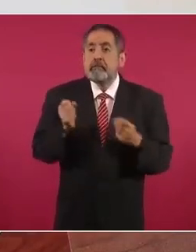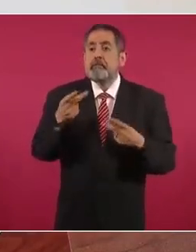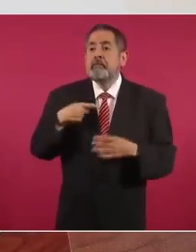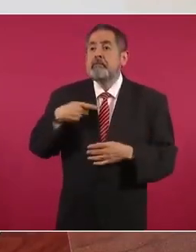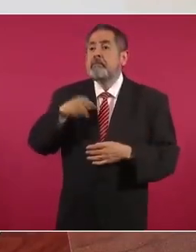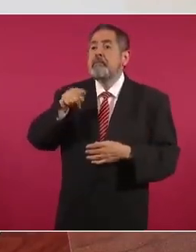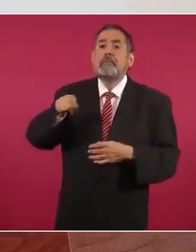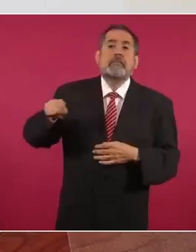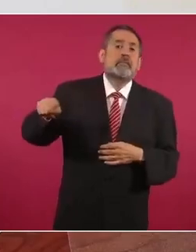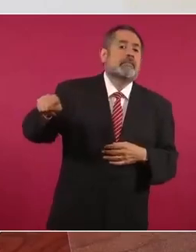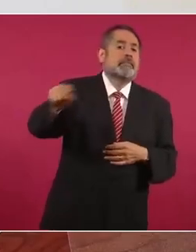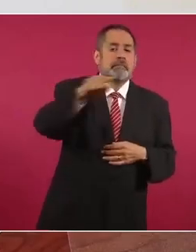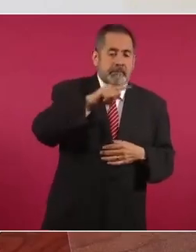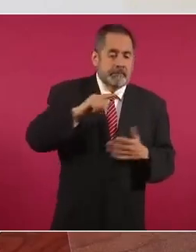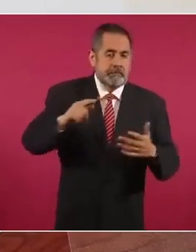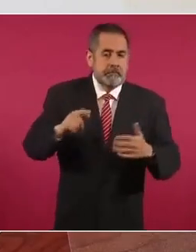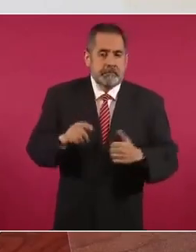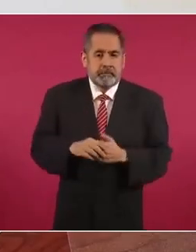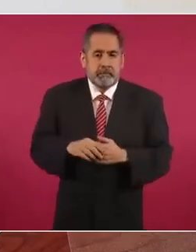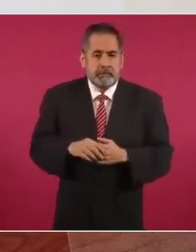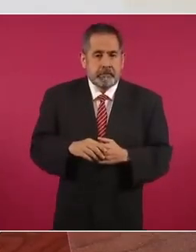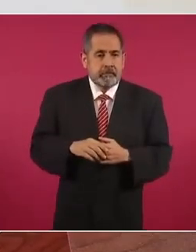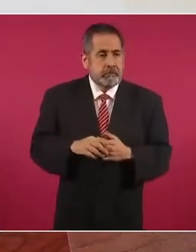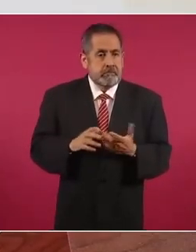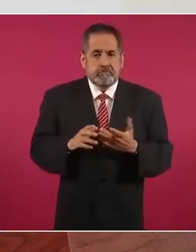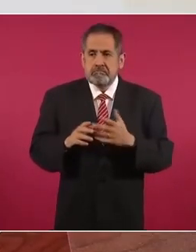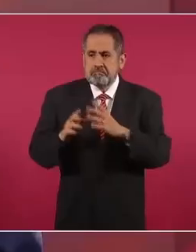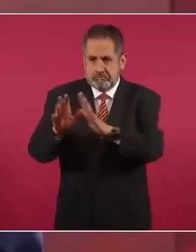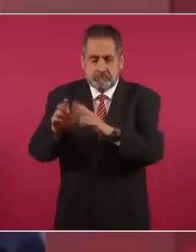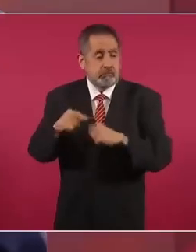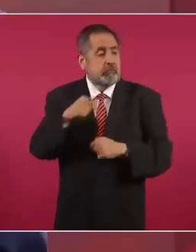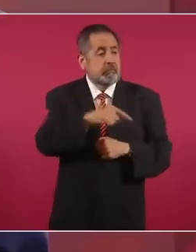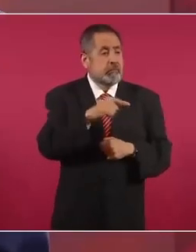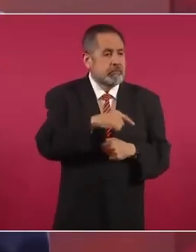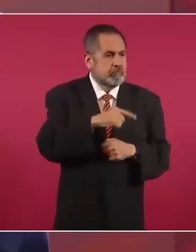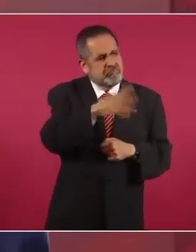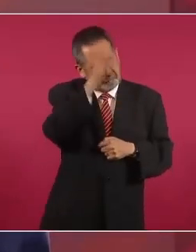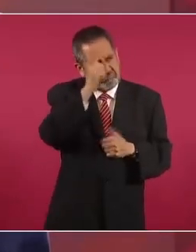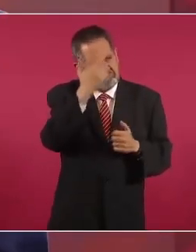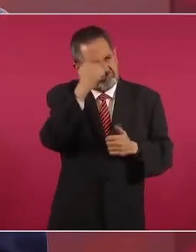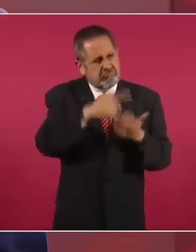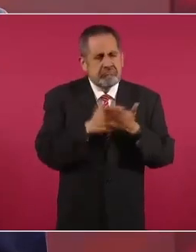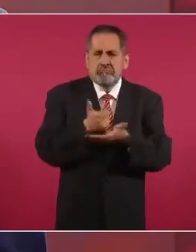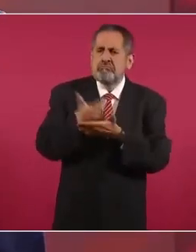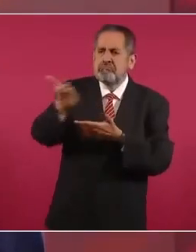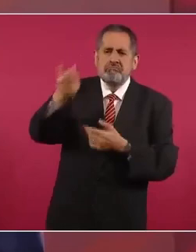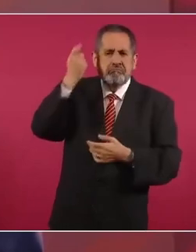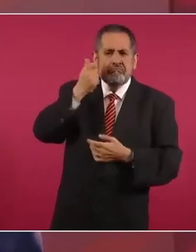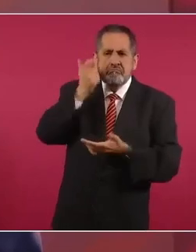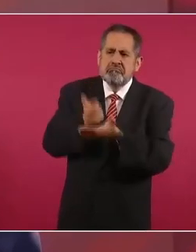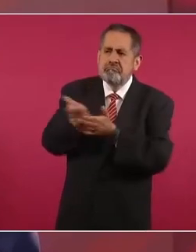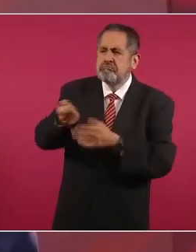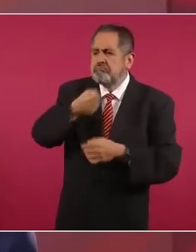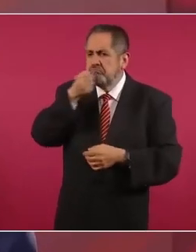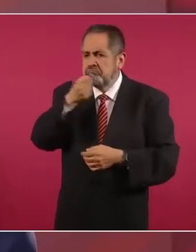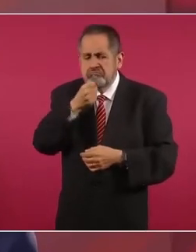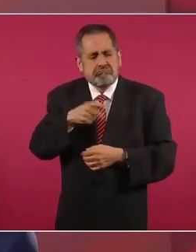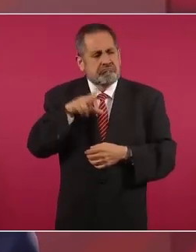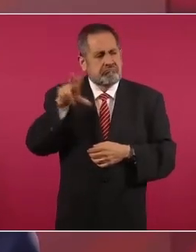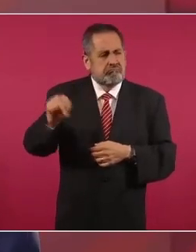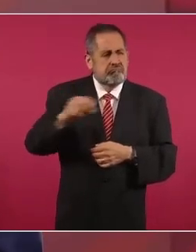gente que está de acuerdo con ellos en ese tema,